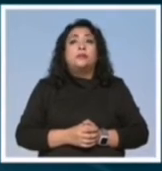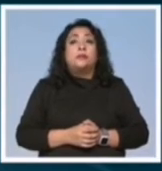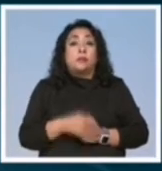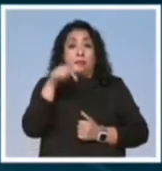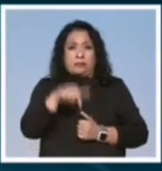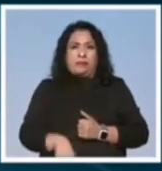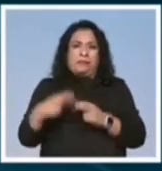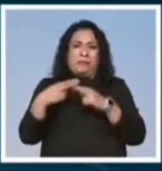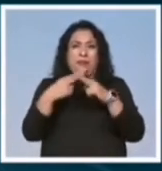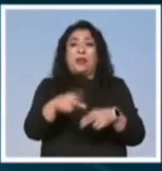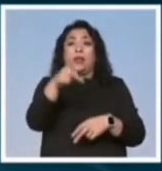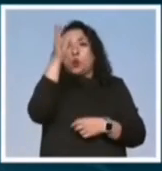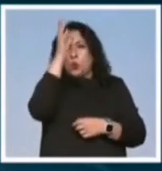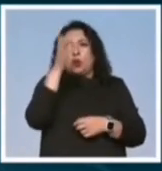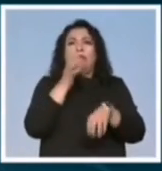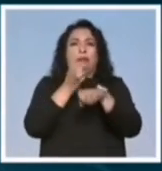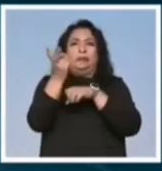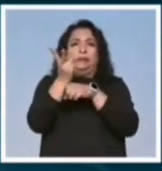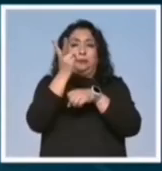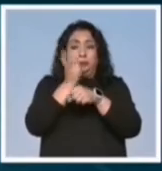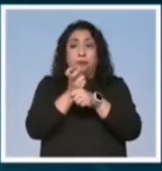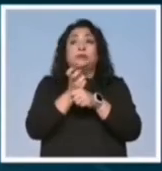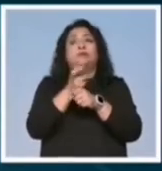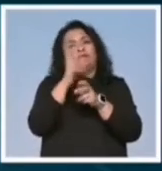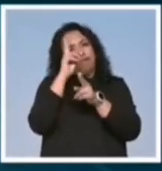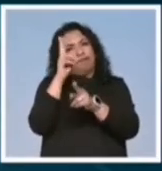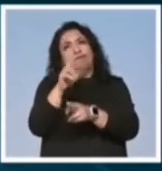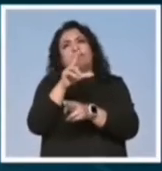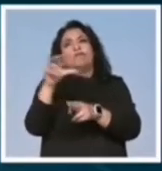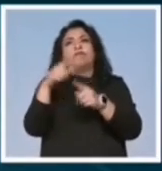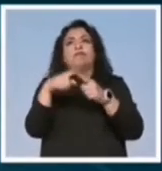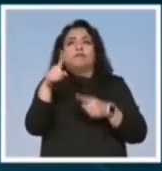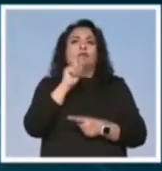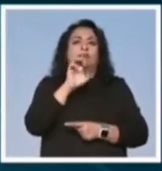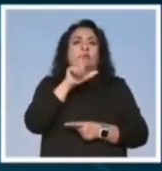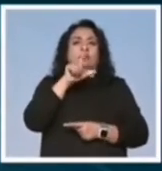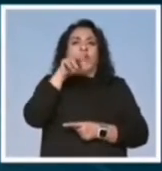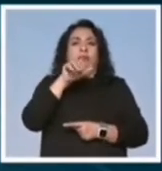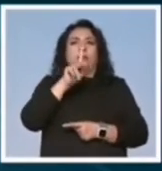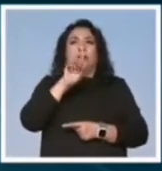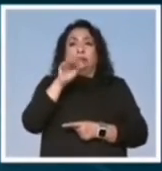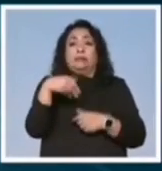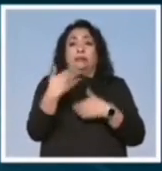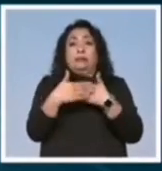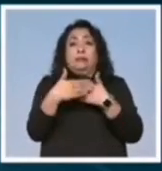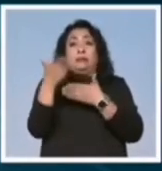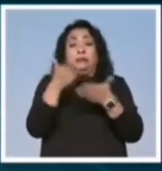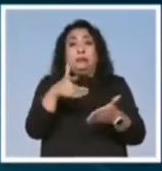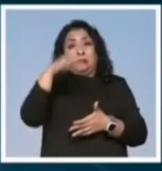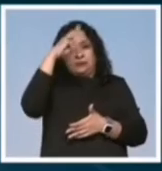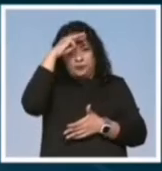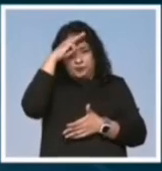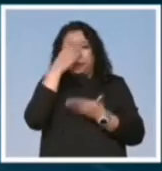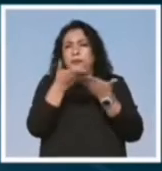Edición Coahuila es el estado invitado y se le va a rendir un homenaje a Elena Poniatowska, quien va a llegar en los próximos días aquí a Monterrey. Pero